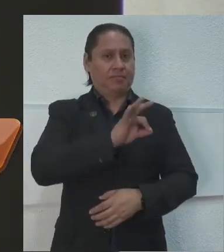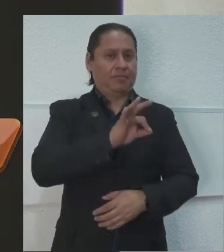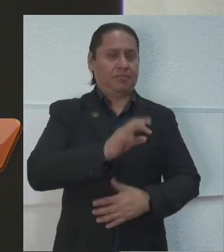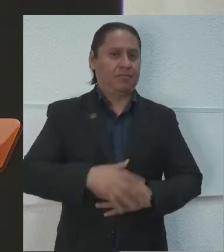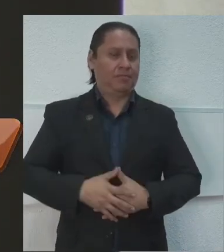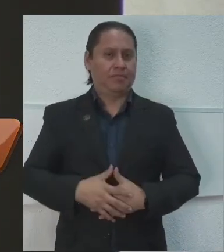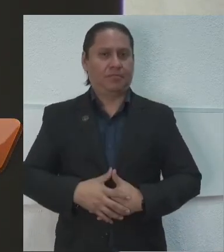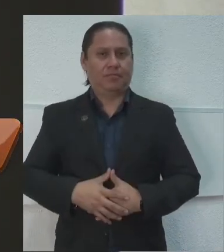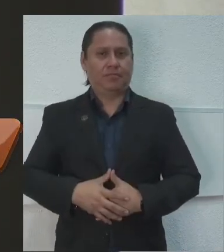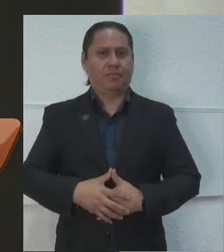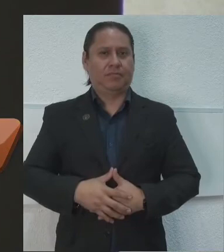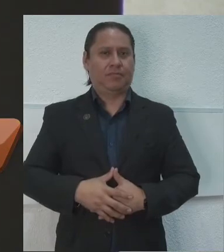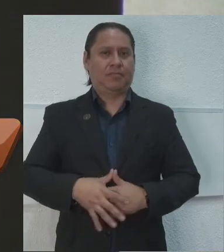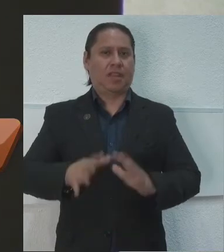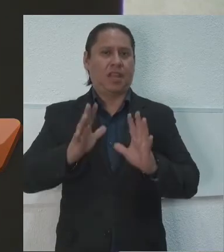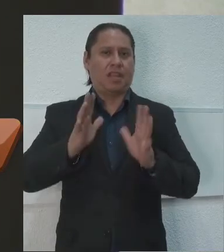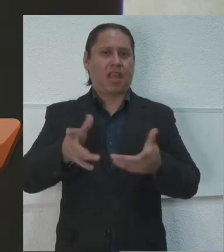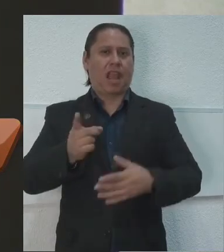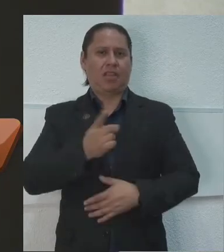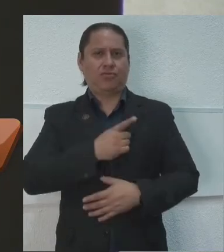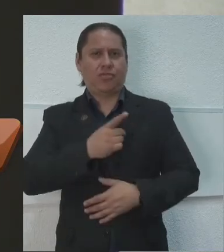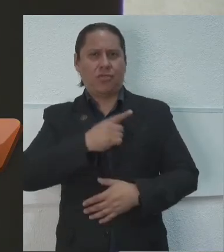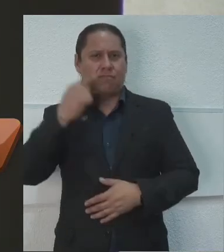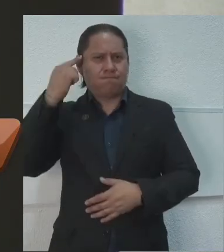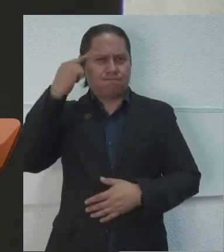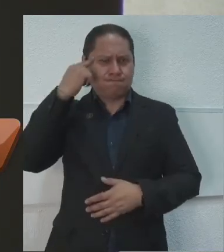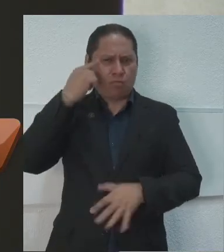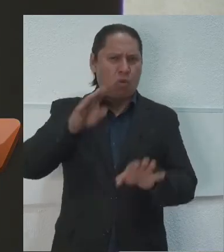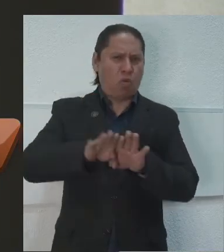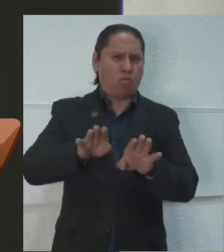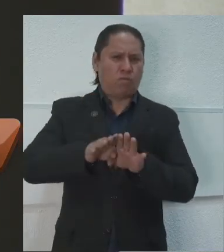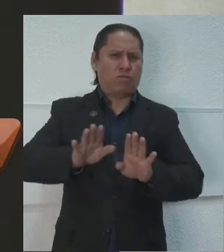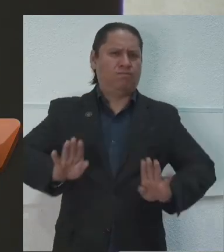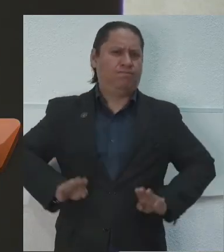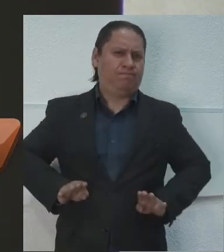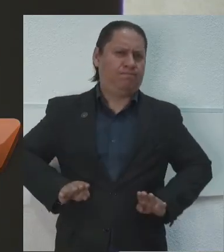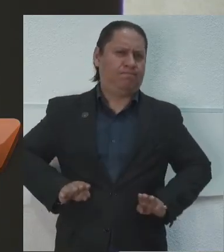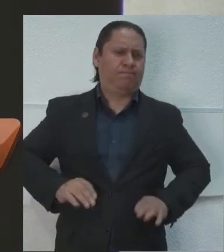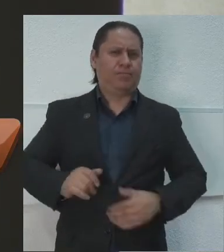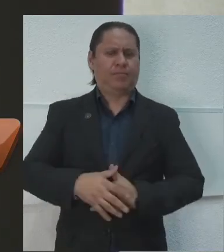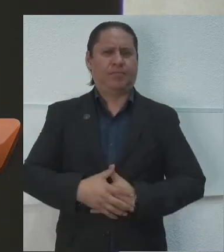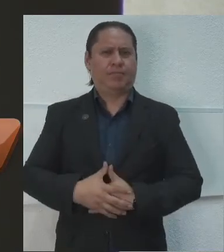incluso ya por puro cálculo político, a que